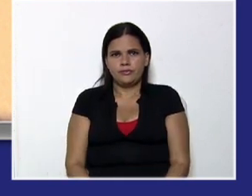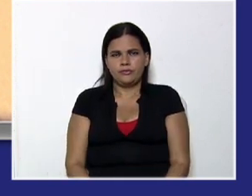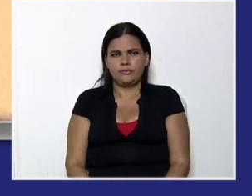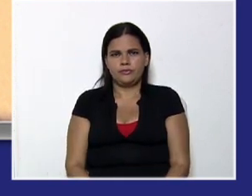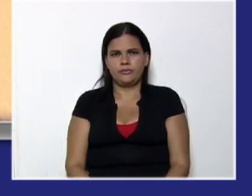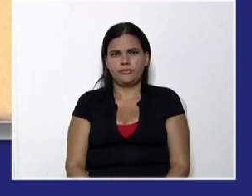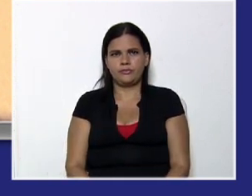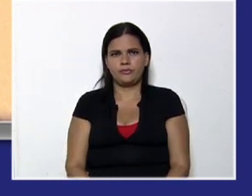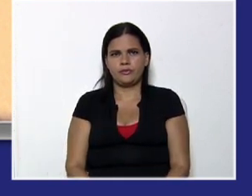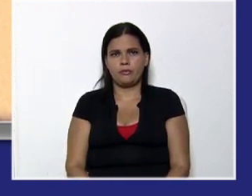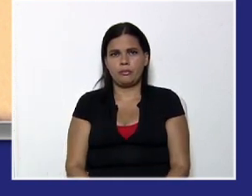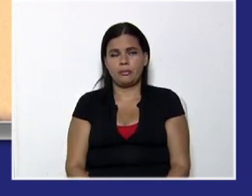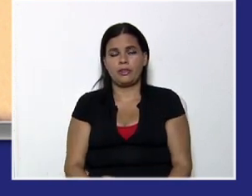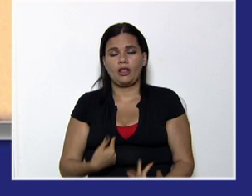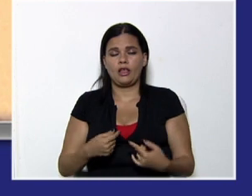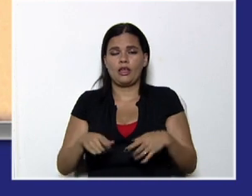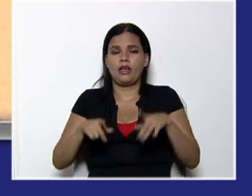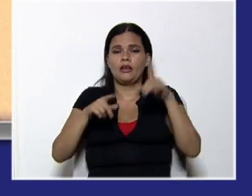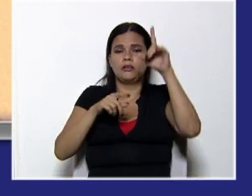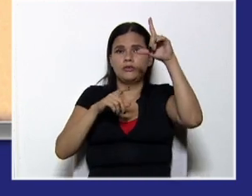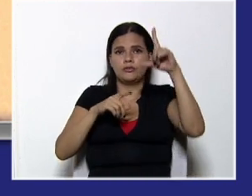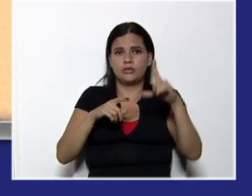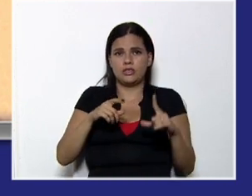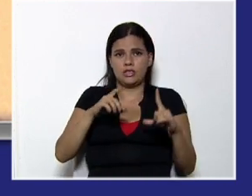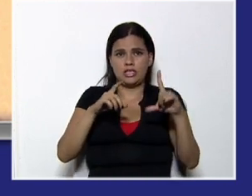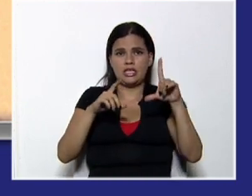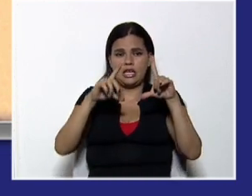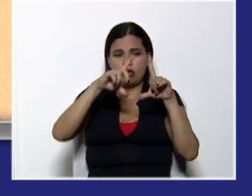Ubiquemos un triángulo rectángulo